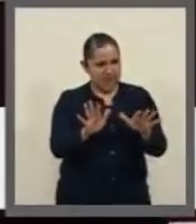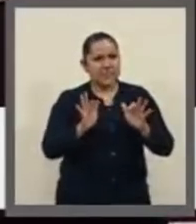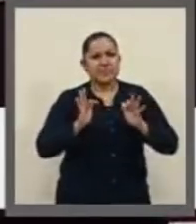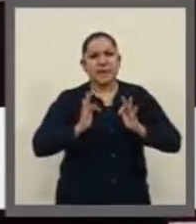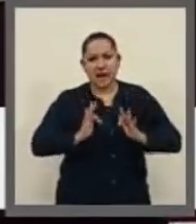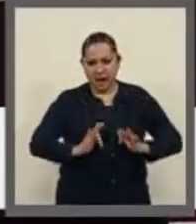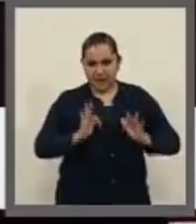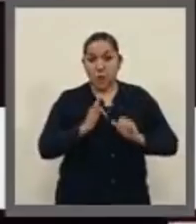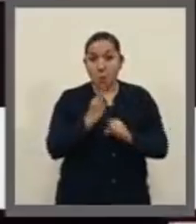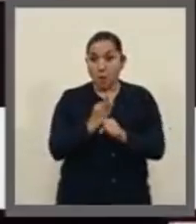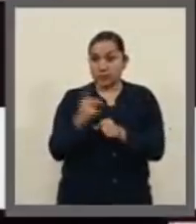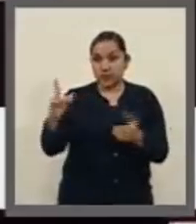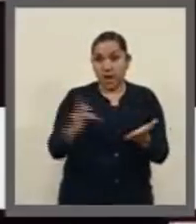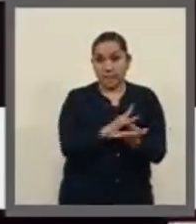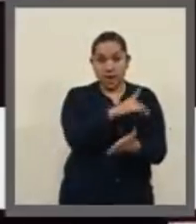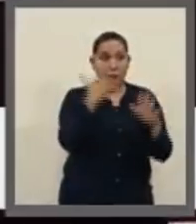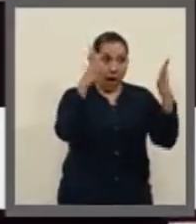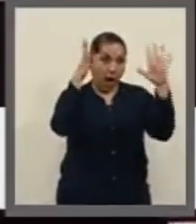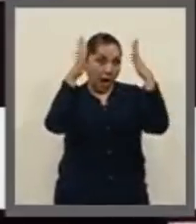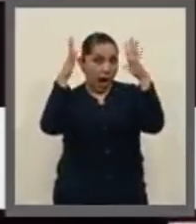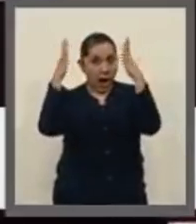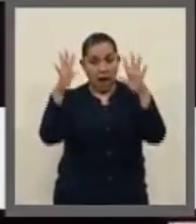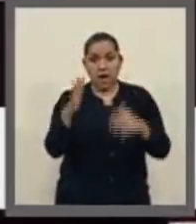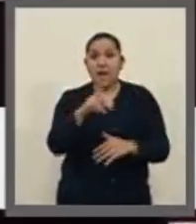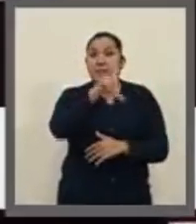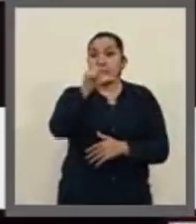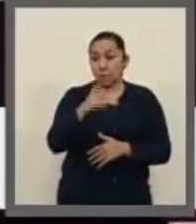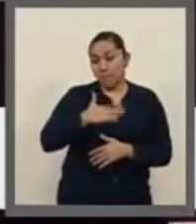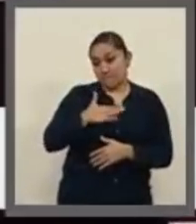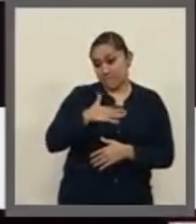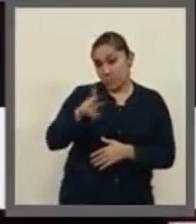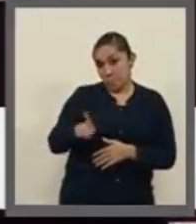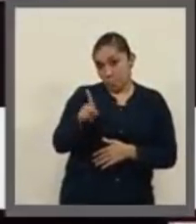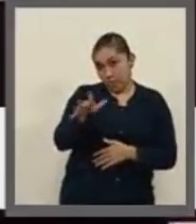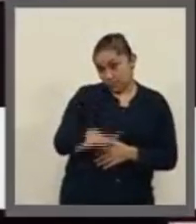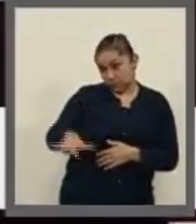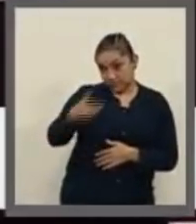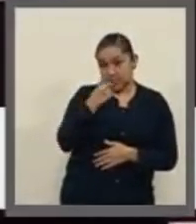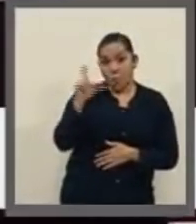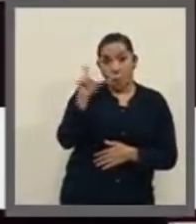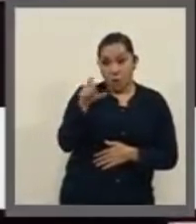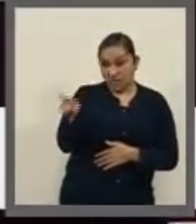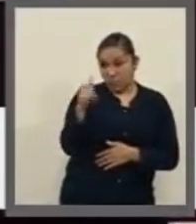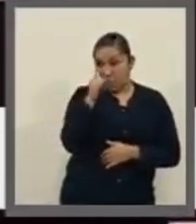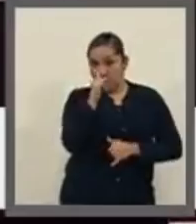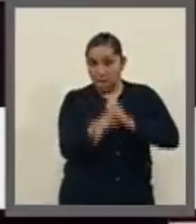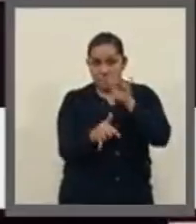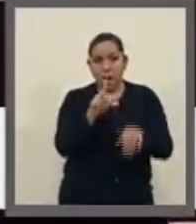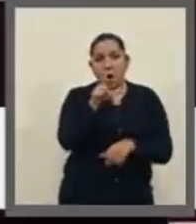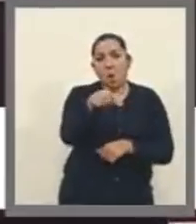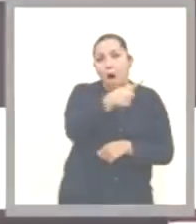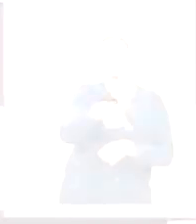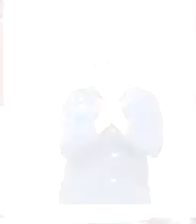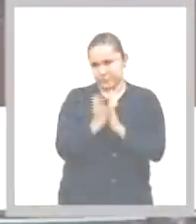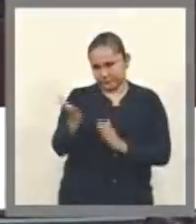aplauden, pero dicen en mi pueblo que cuando la perra es brava, hasta los de la casa muerde. Así que aguas.